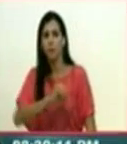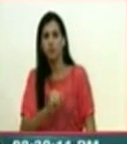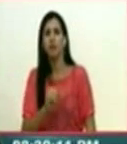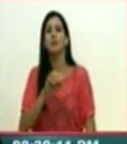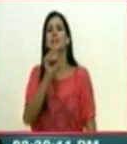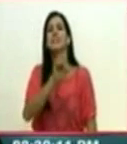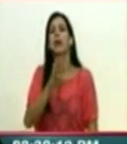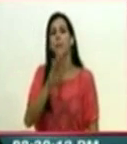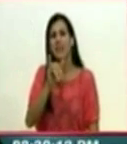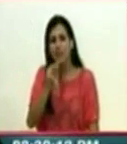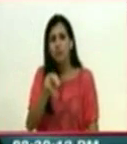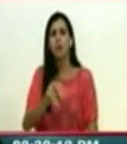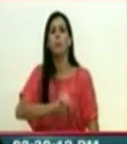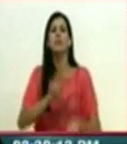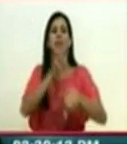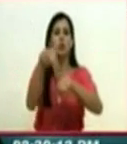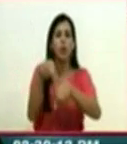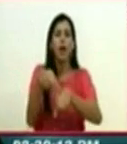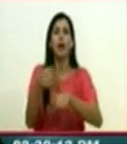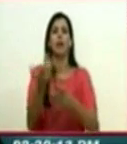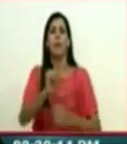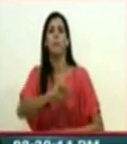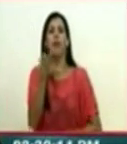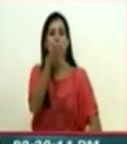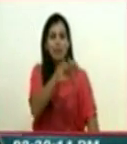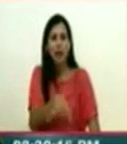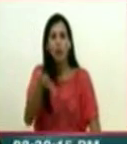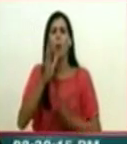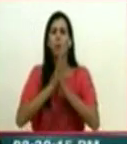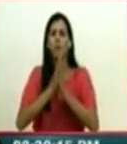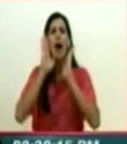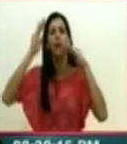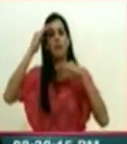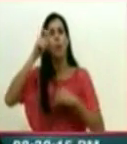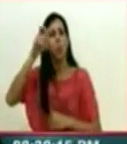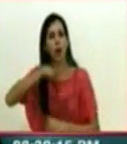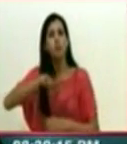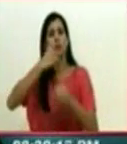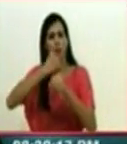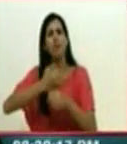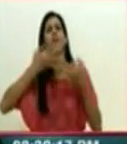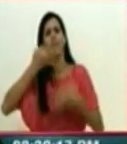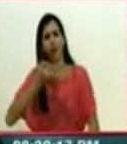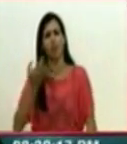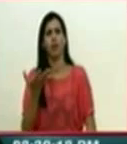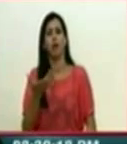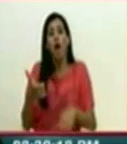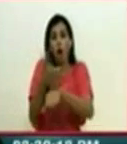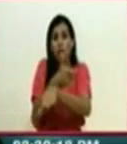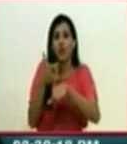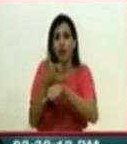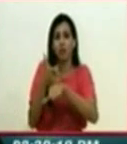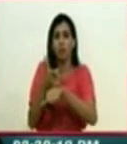la Policía Nacional Bolivariana, las policías estatales que de verdad atienden al pueblo y trabajan en los estados que gobiernan la